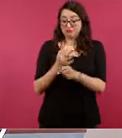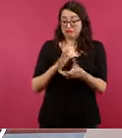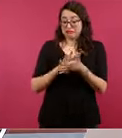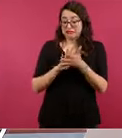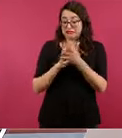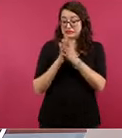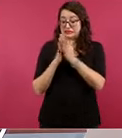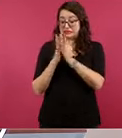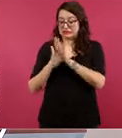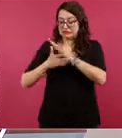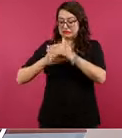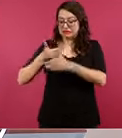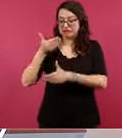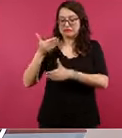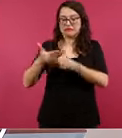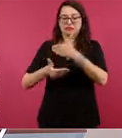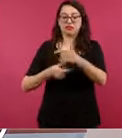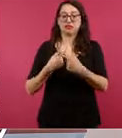Lo que pasa que también